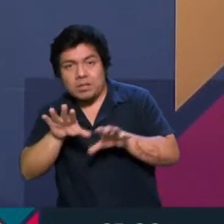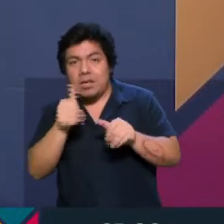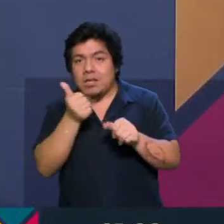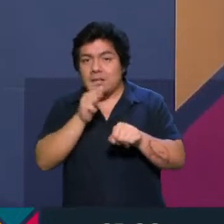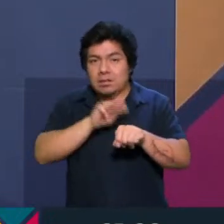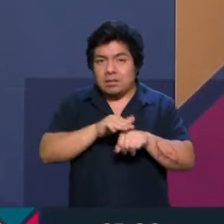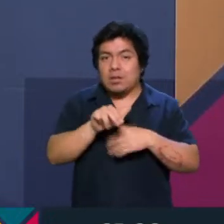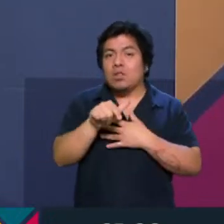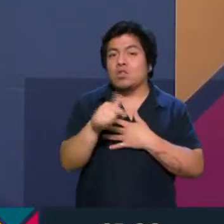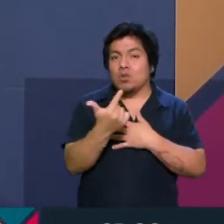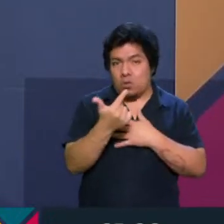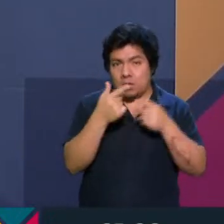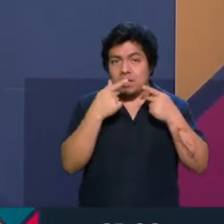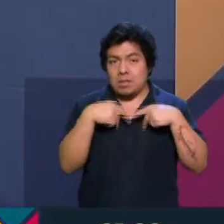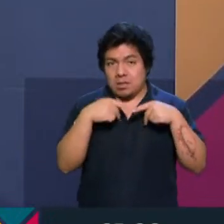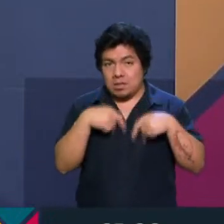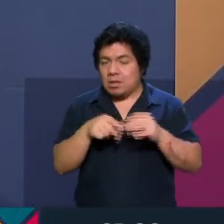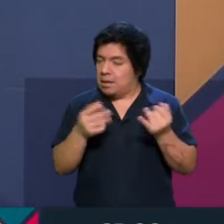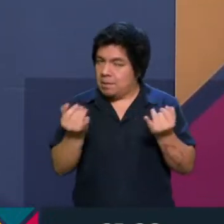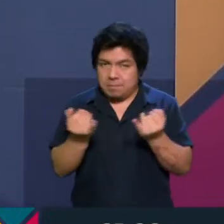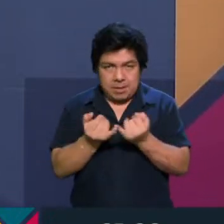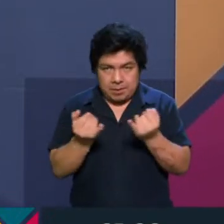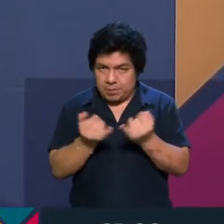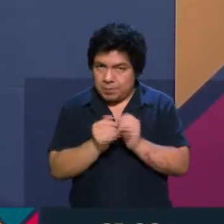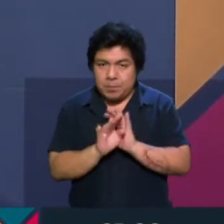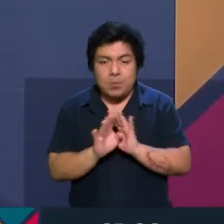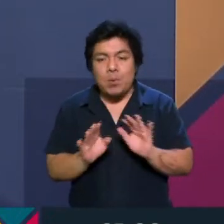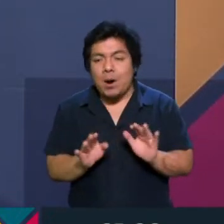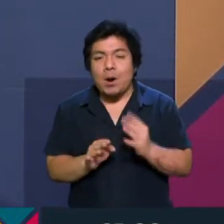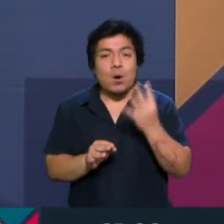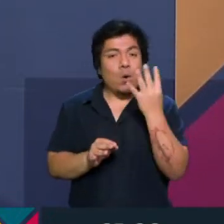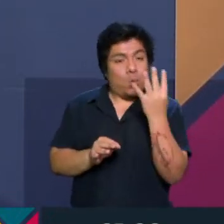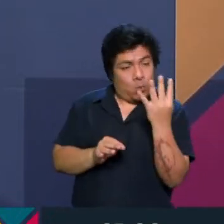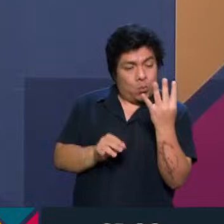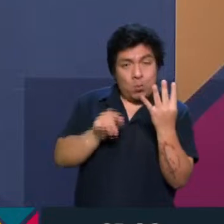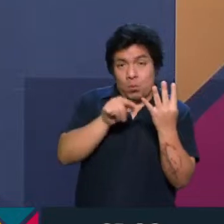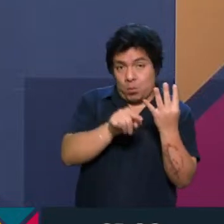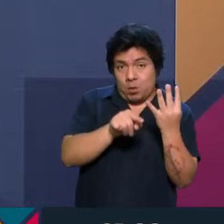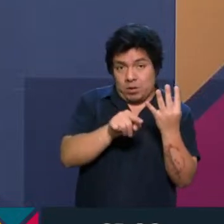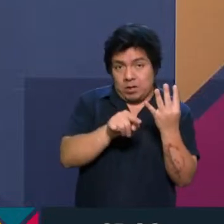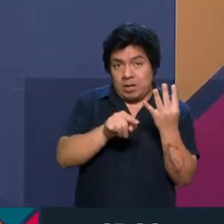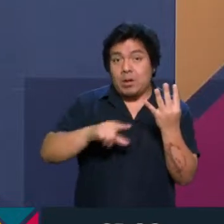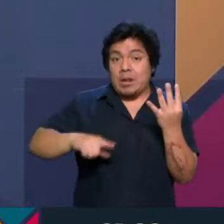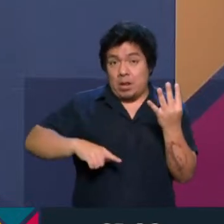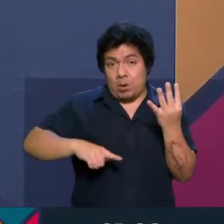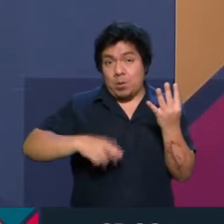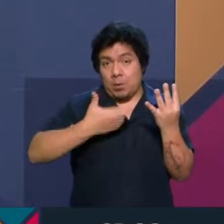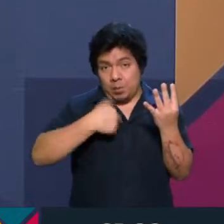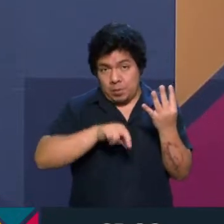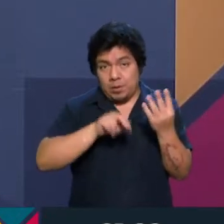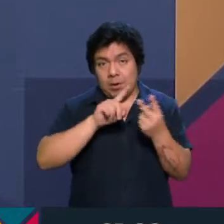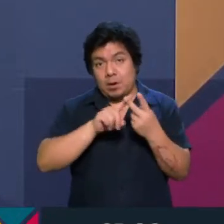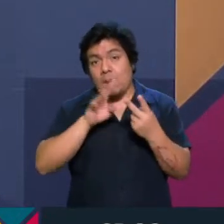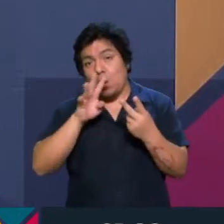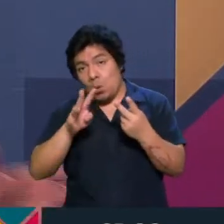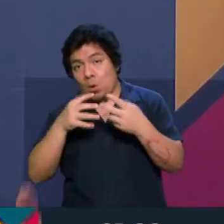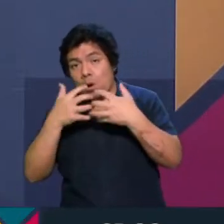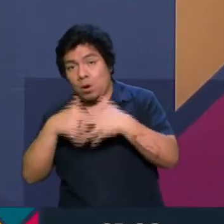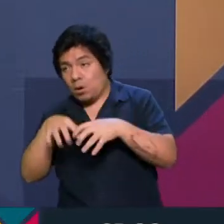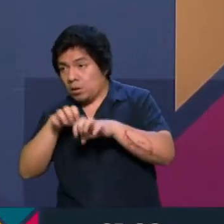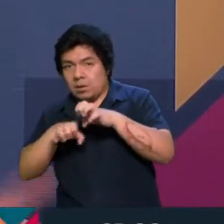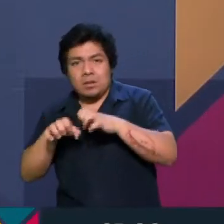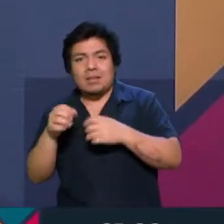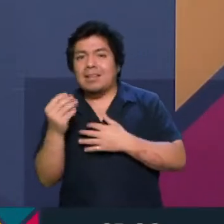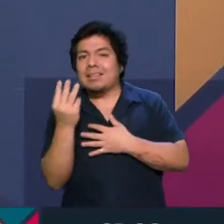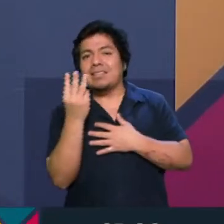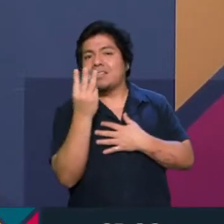12 personas, va a tener igual 4 personas representantes del gobierno, 4 de empresarios, es decir, es